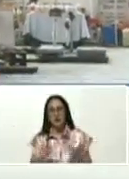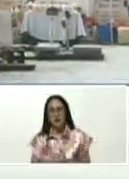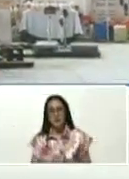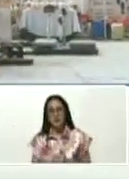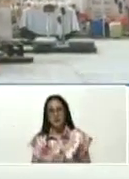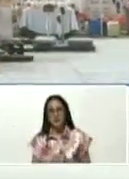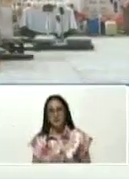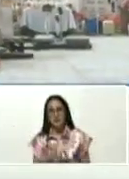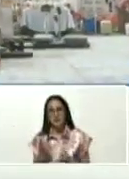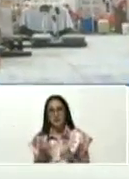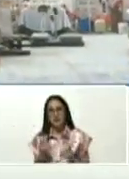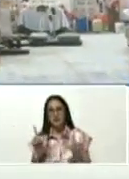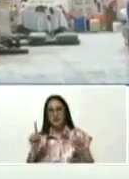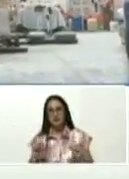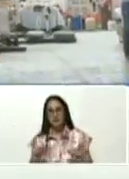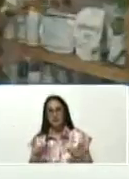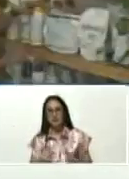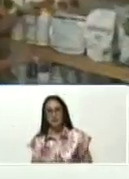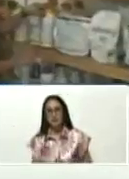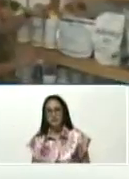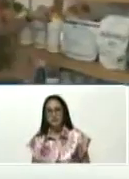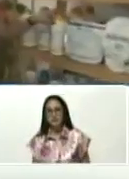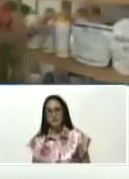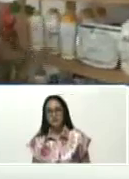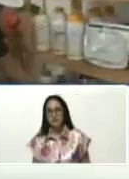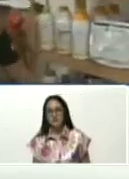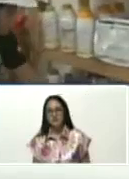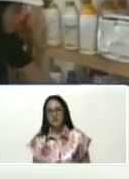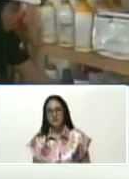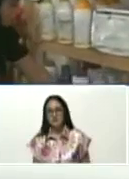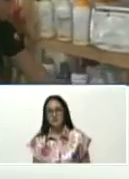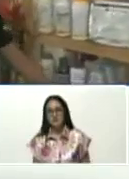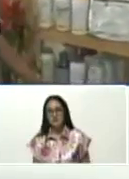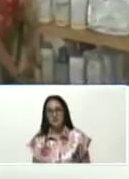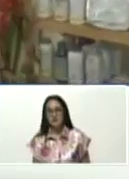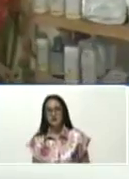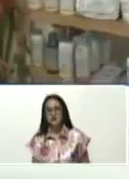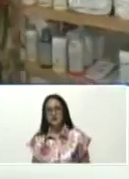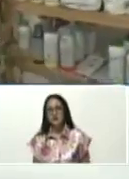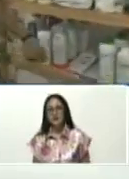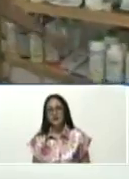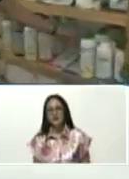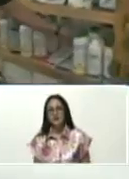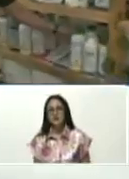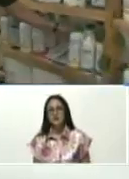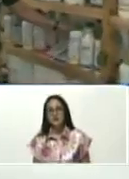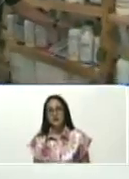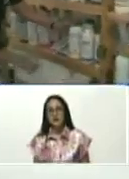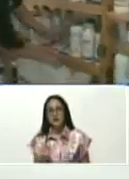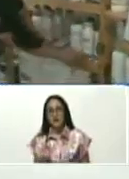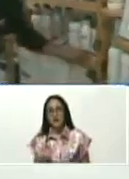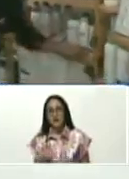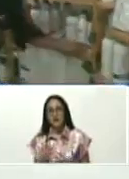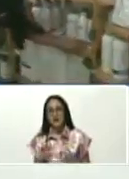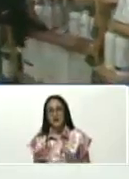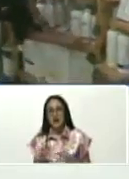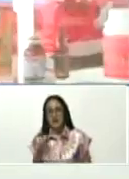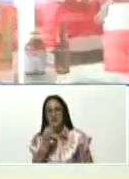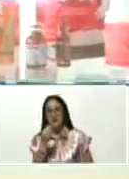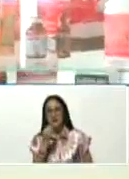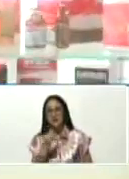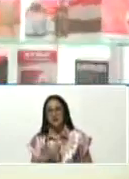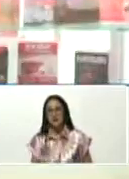bajo costo. Producto, presidente, que pudiera ser incluso tomado en cuenta para una red de